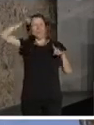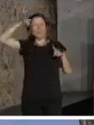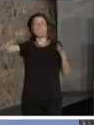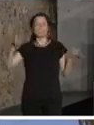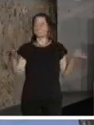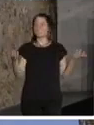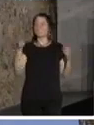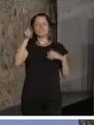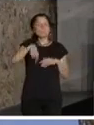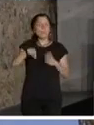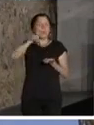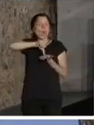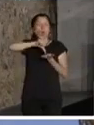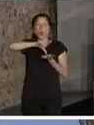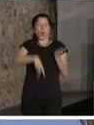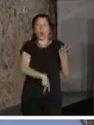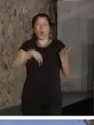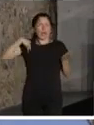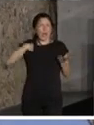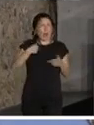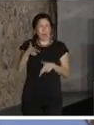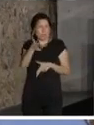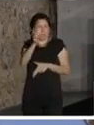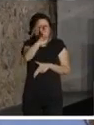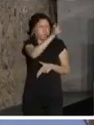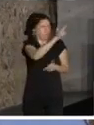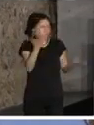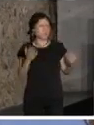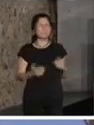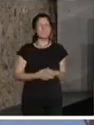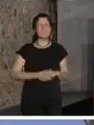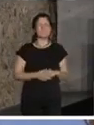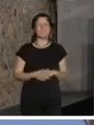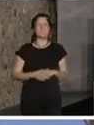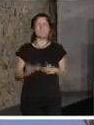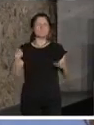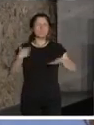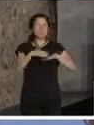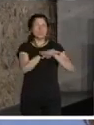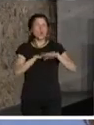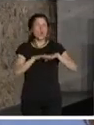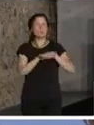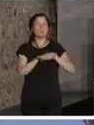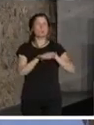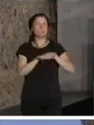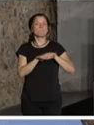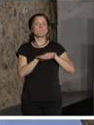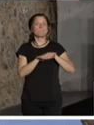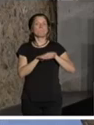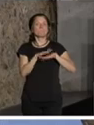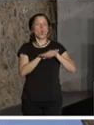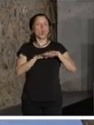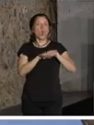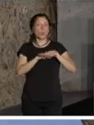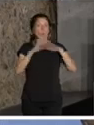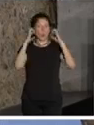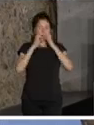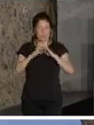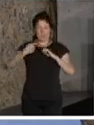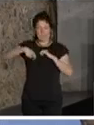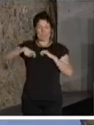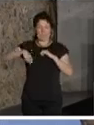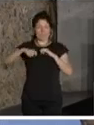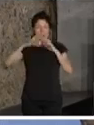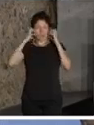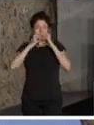y por toda la ciudad no el gobierno de Ibarra del presidente